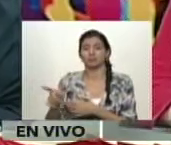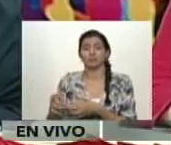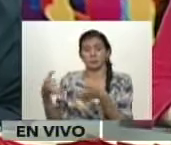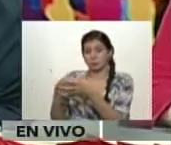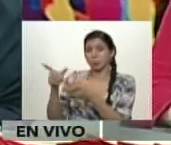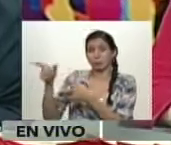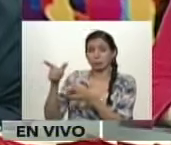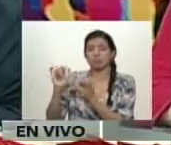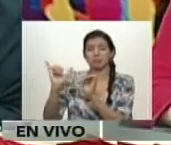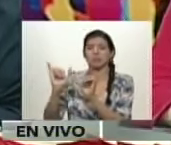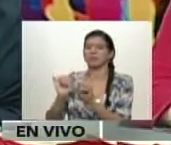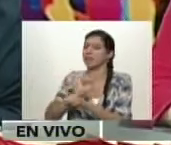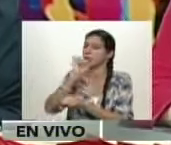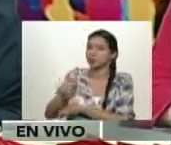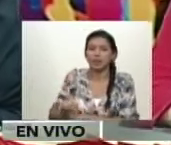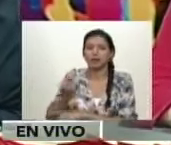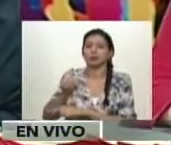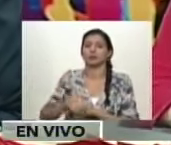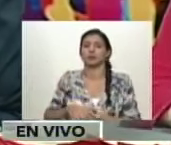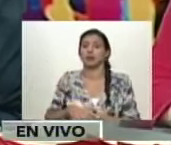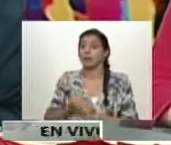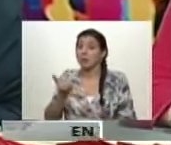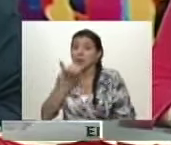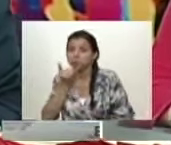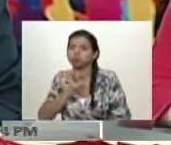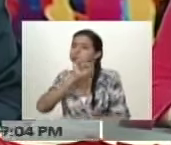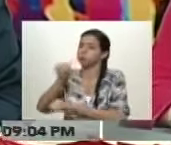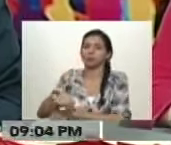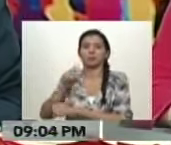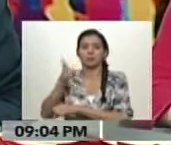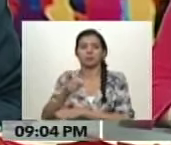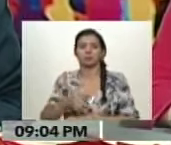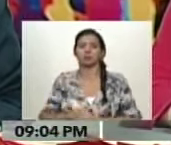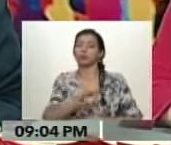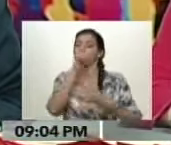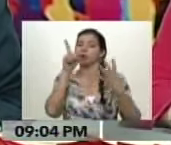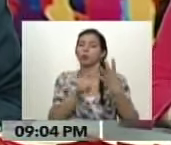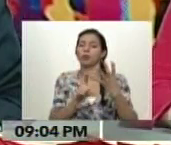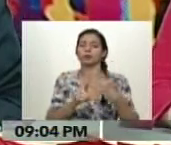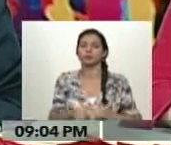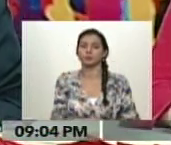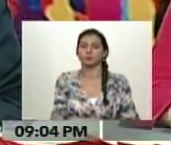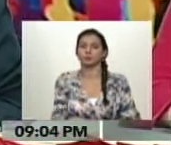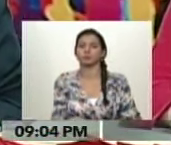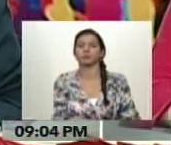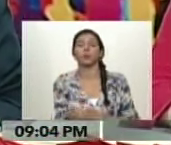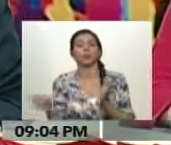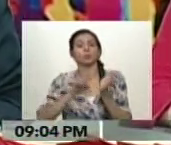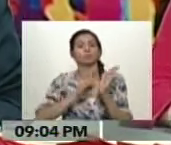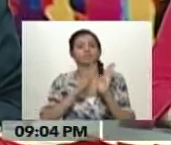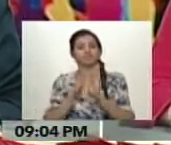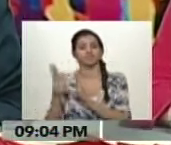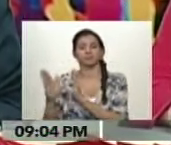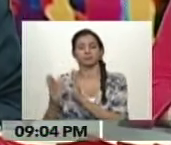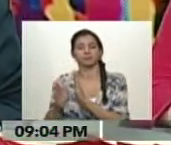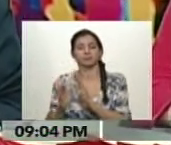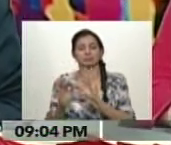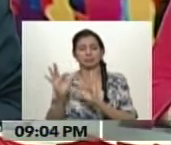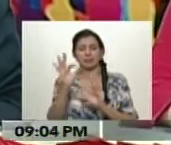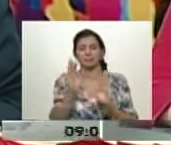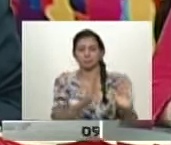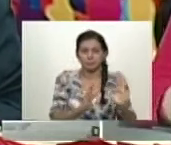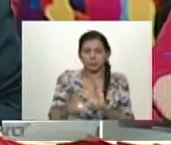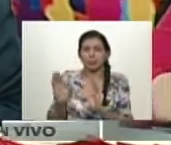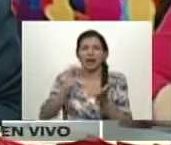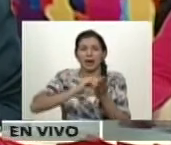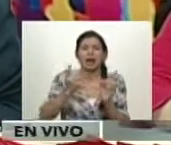momento preciso en que pelen el pedal. Cuarto frente, reorganización, reestructuración